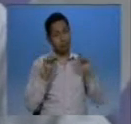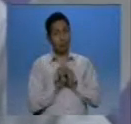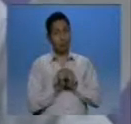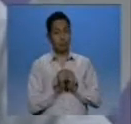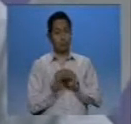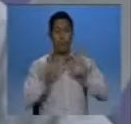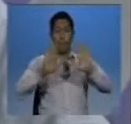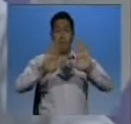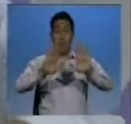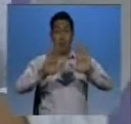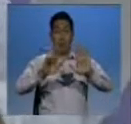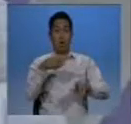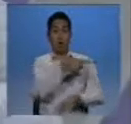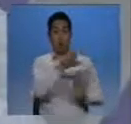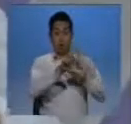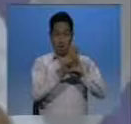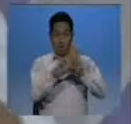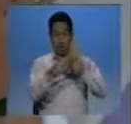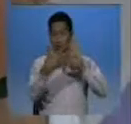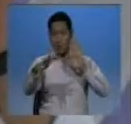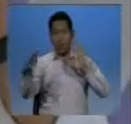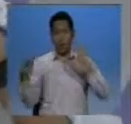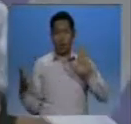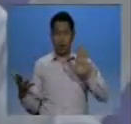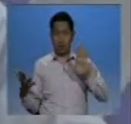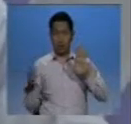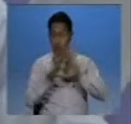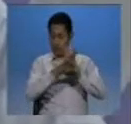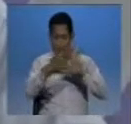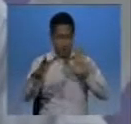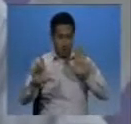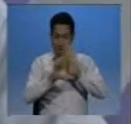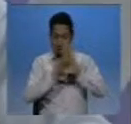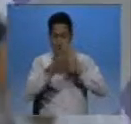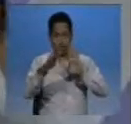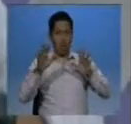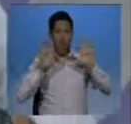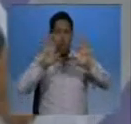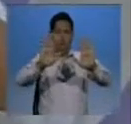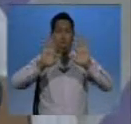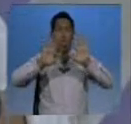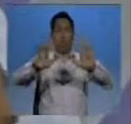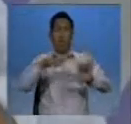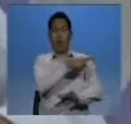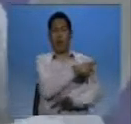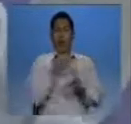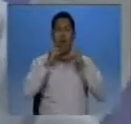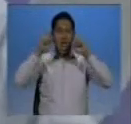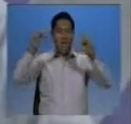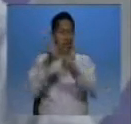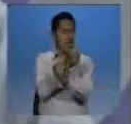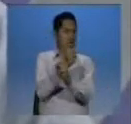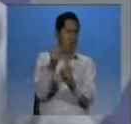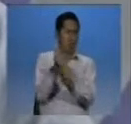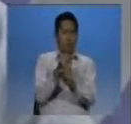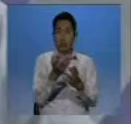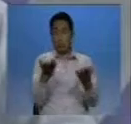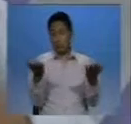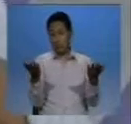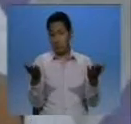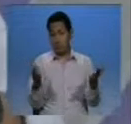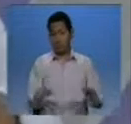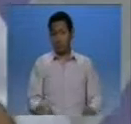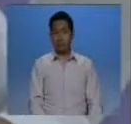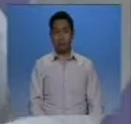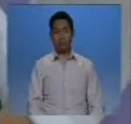paro, no tiene ninguna razón, no saco, está fuera del marco de la ley. Es a la brava, una acción de hecho, no de derecho.